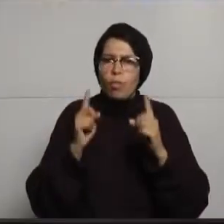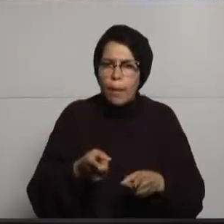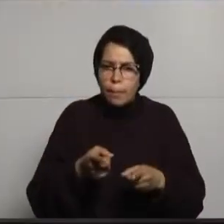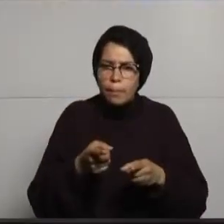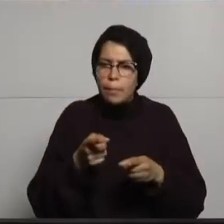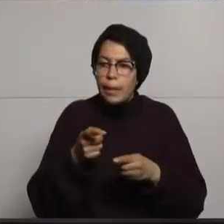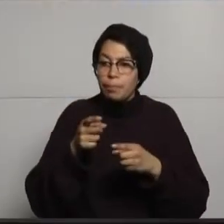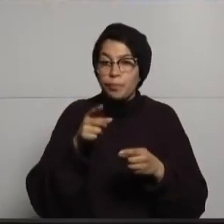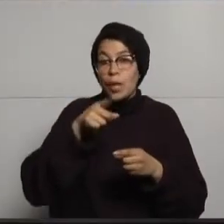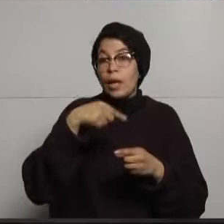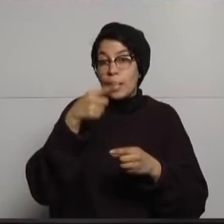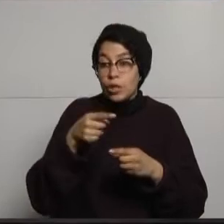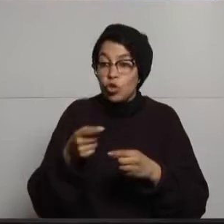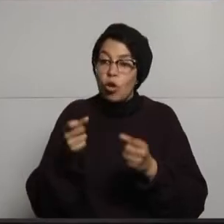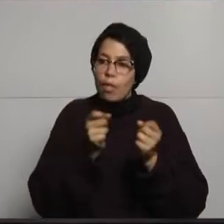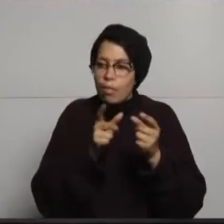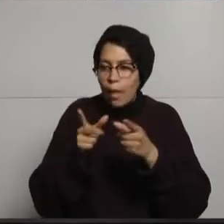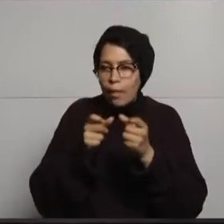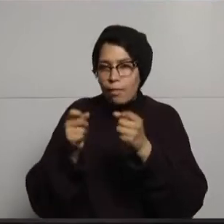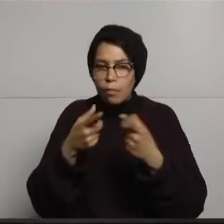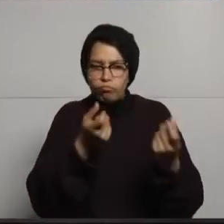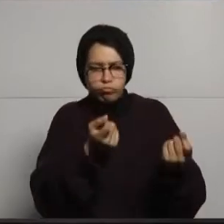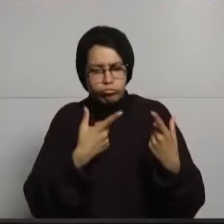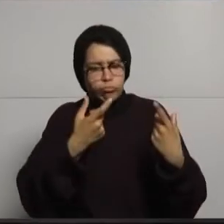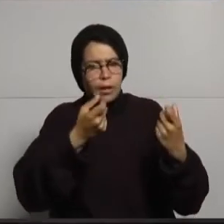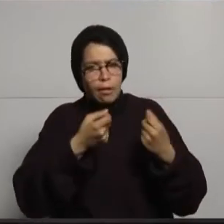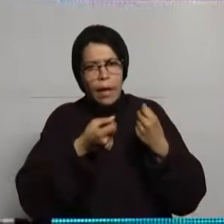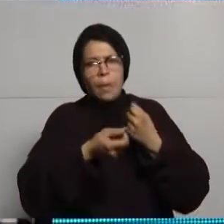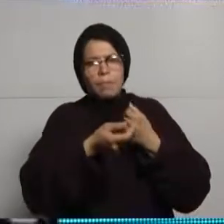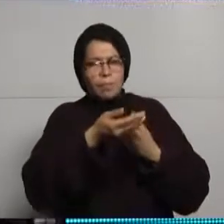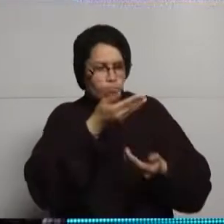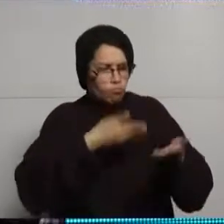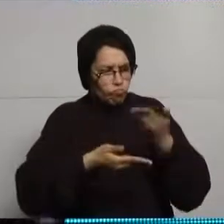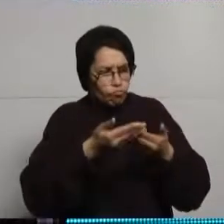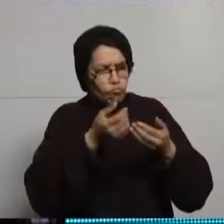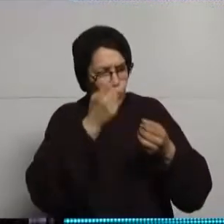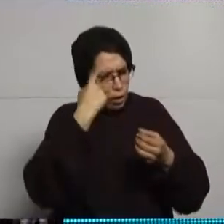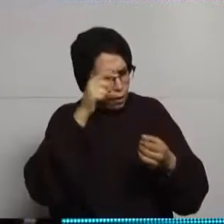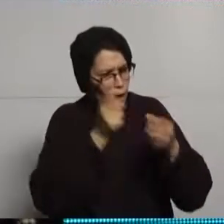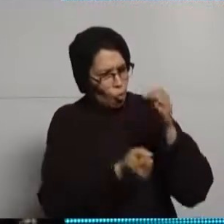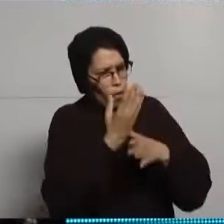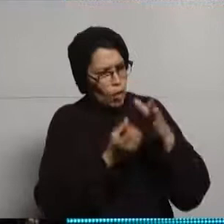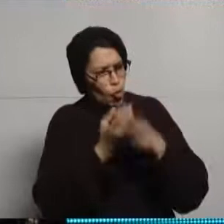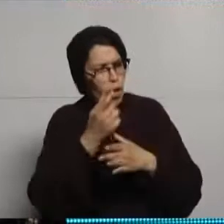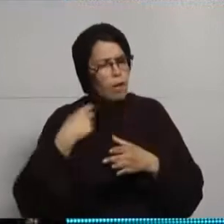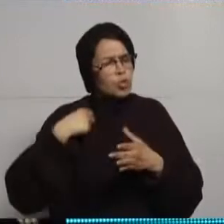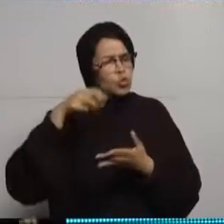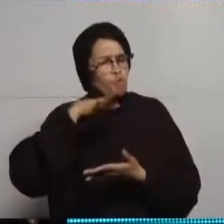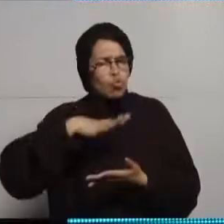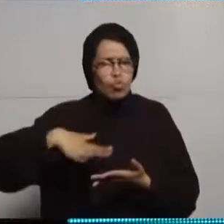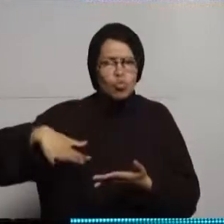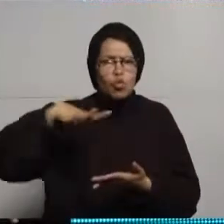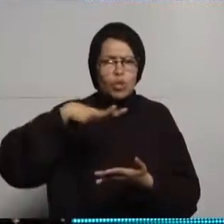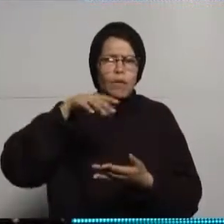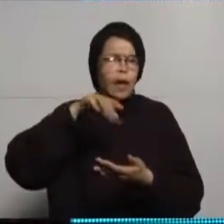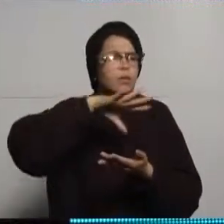todas esas iniciativas y bueno, ver lo que decían un poco, ¿no? O sea, qué apoyo se podía dar a la ciudadanía. Y bueno, como equipo